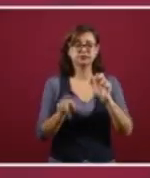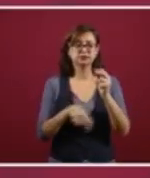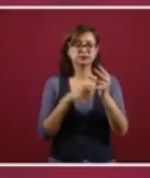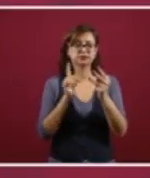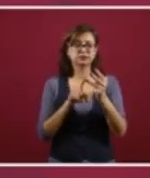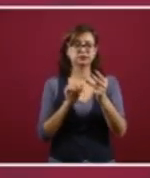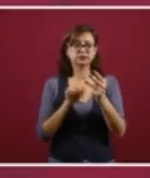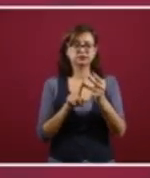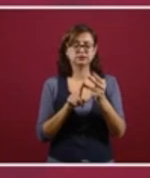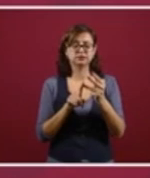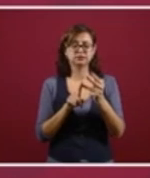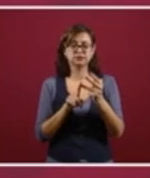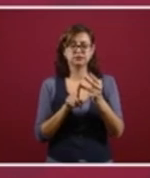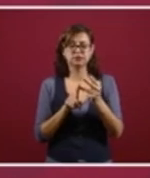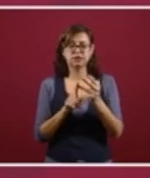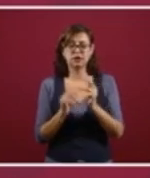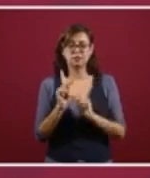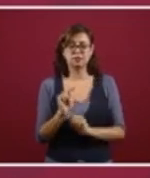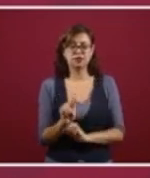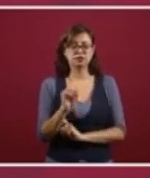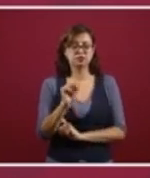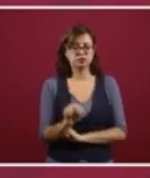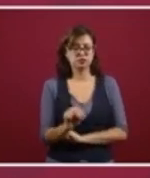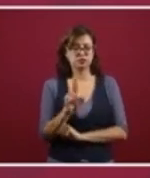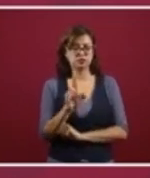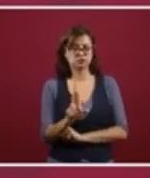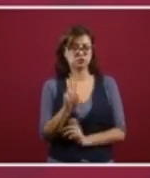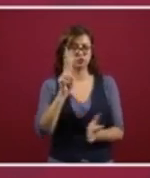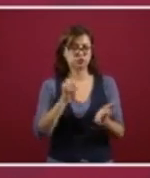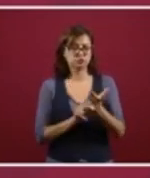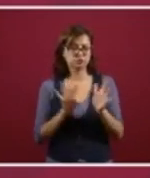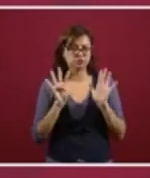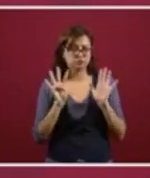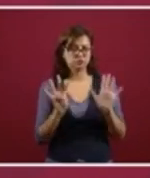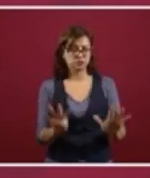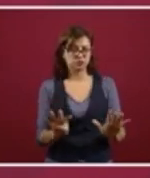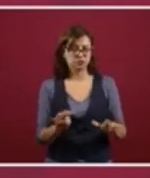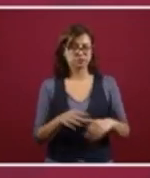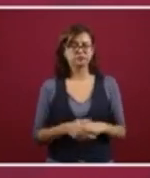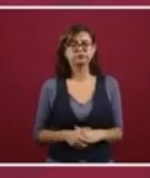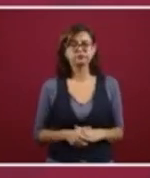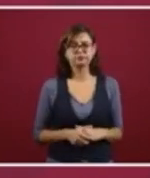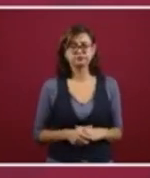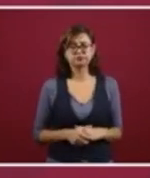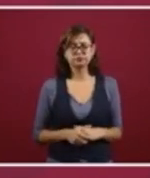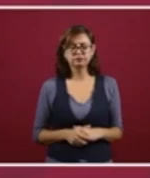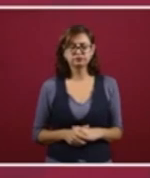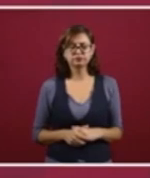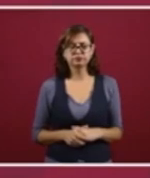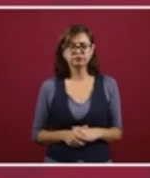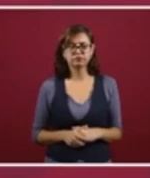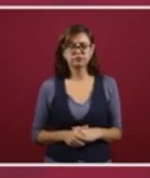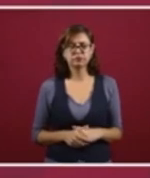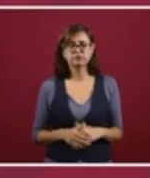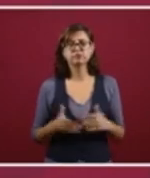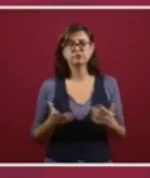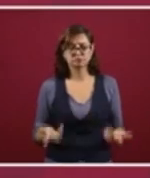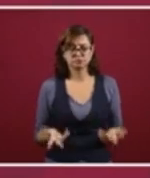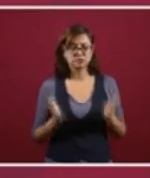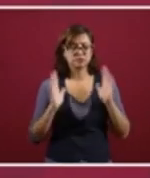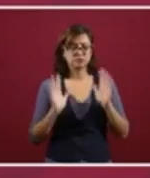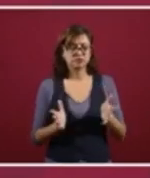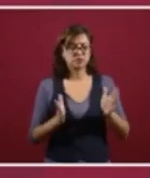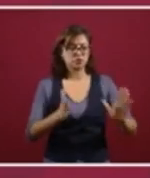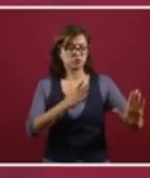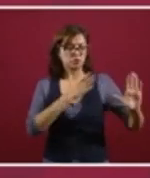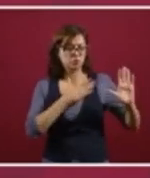a finales del año próximo la reconstrucción de la infraestructura afectada por los sismos de 2017. Se ha hecho el